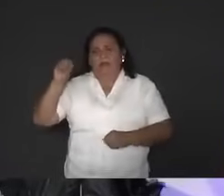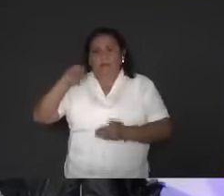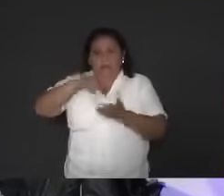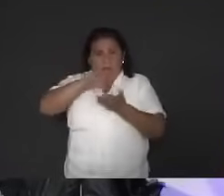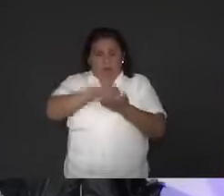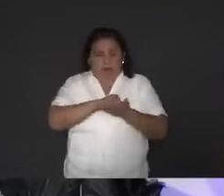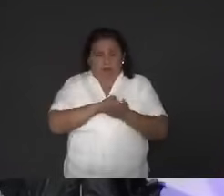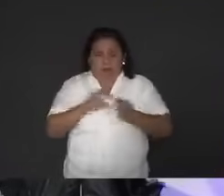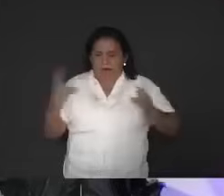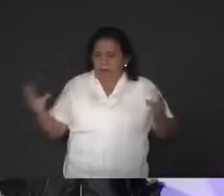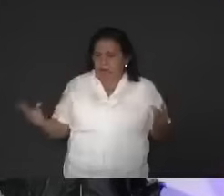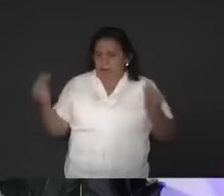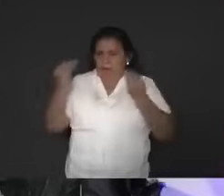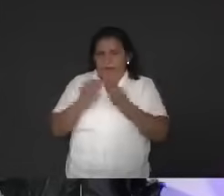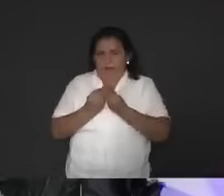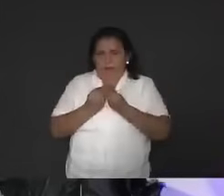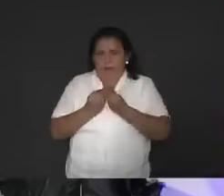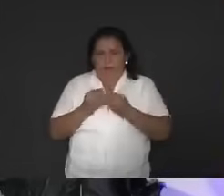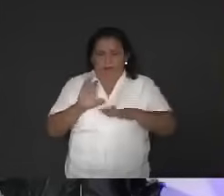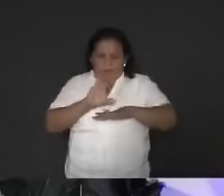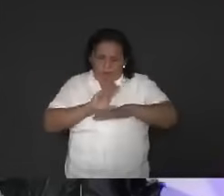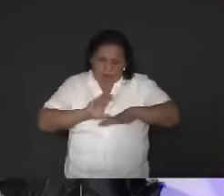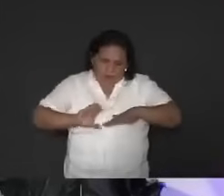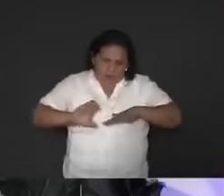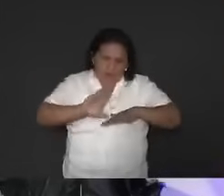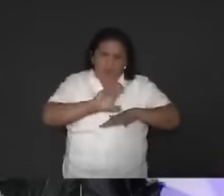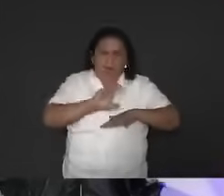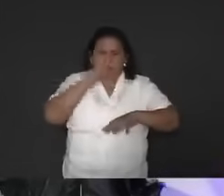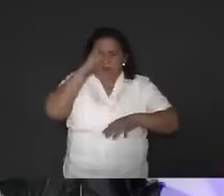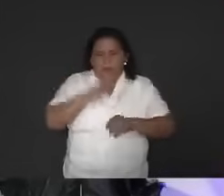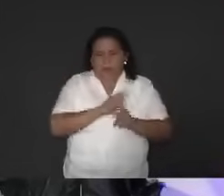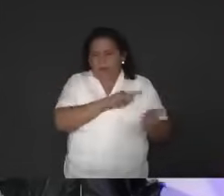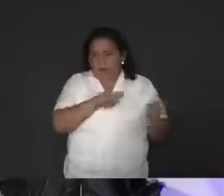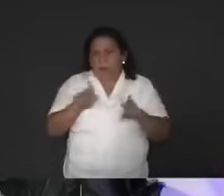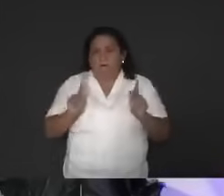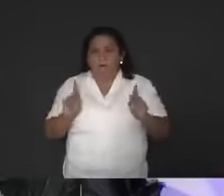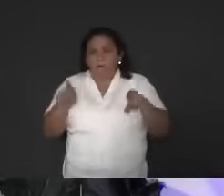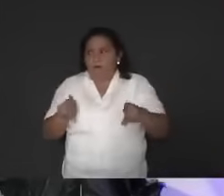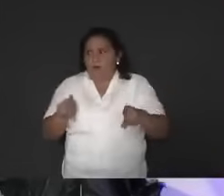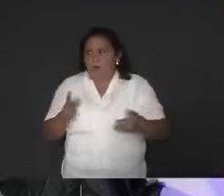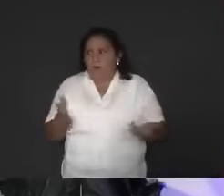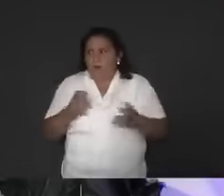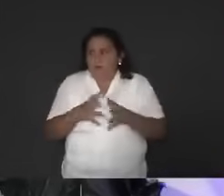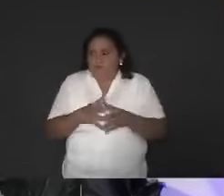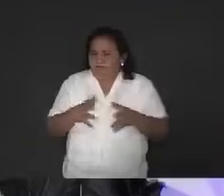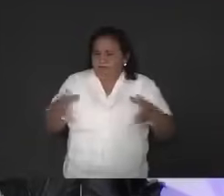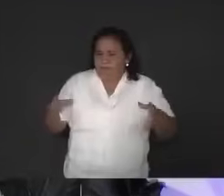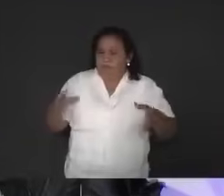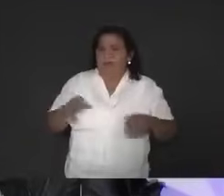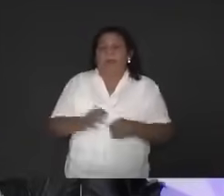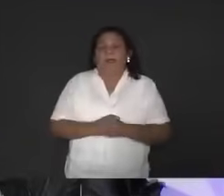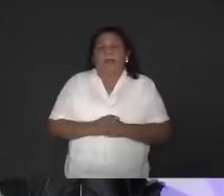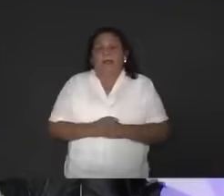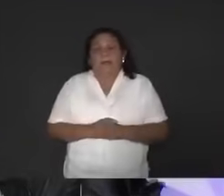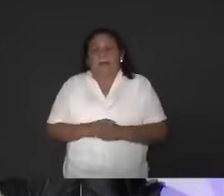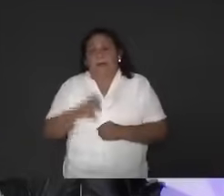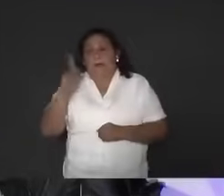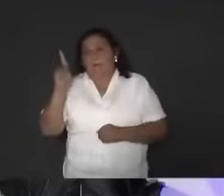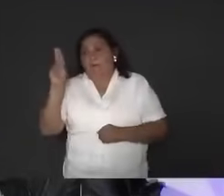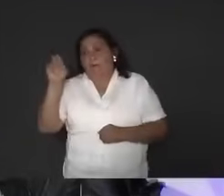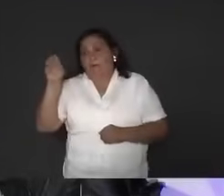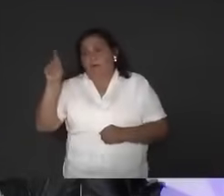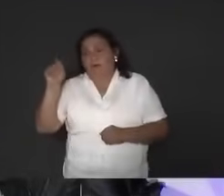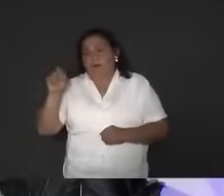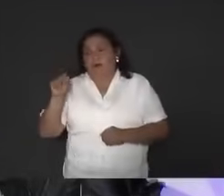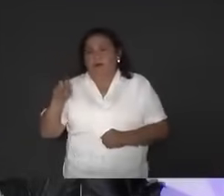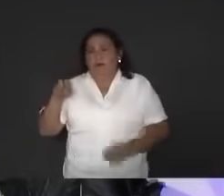unir el Tren Maya con el Transísmico y Puerto Progreso, realizar la ampliación del puerto de altura a más de 14